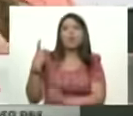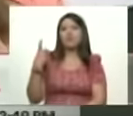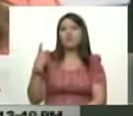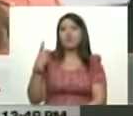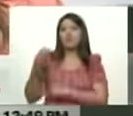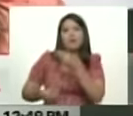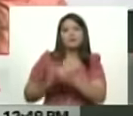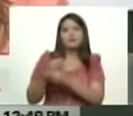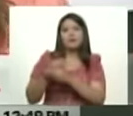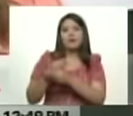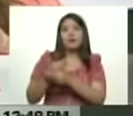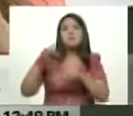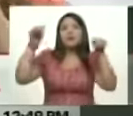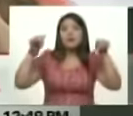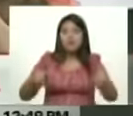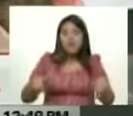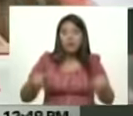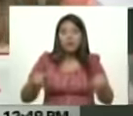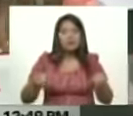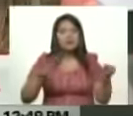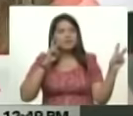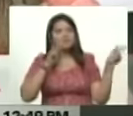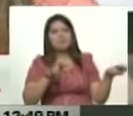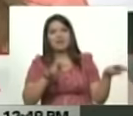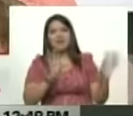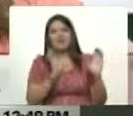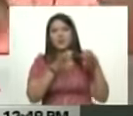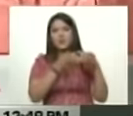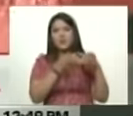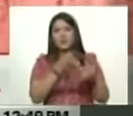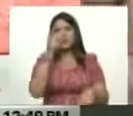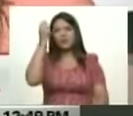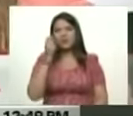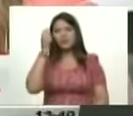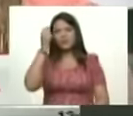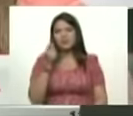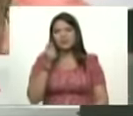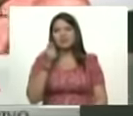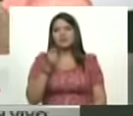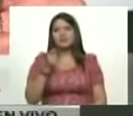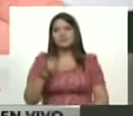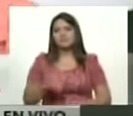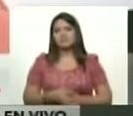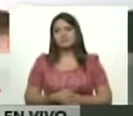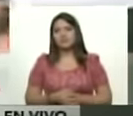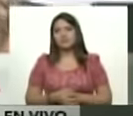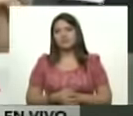para que el día de hoy sea la representación de quienes entregaron al...